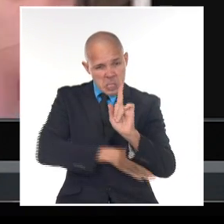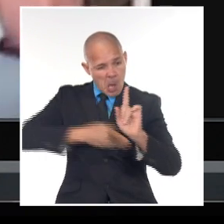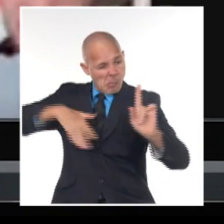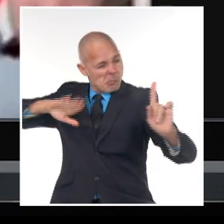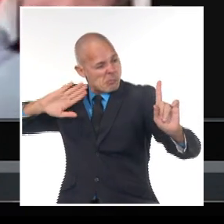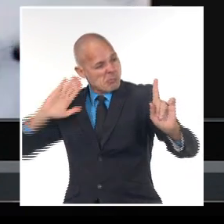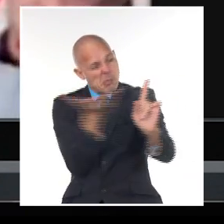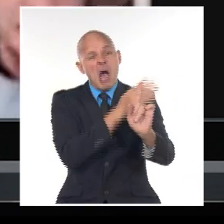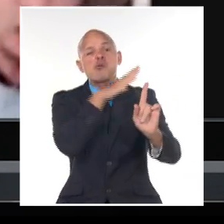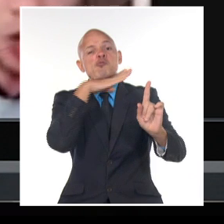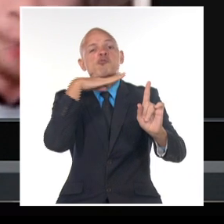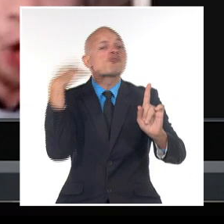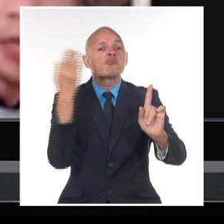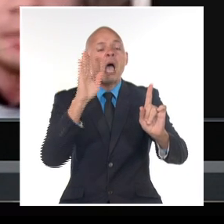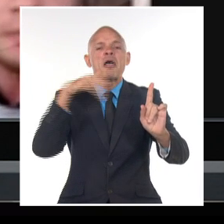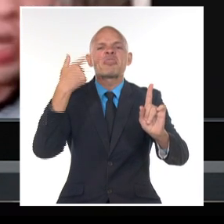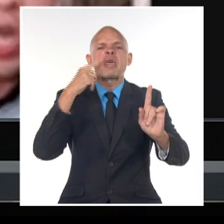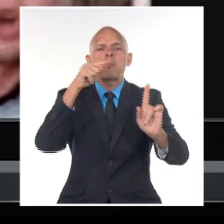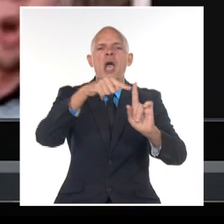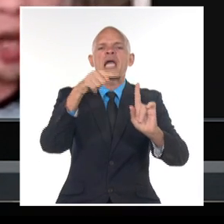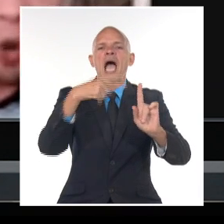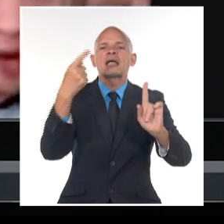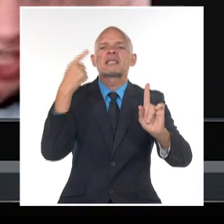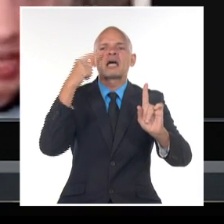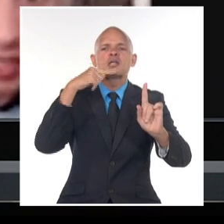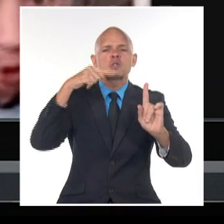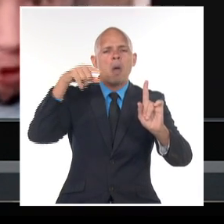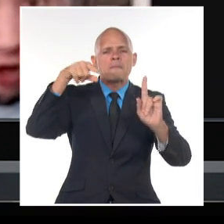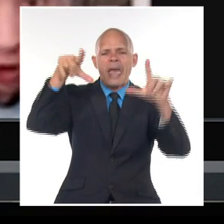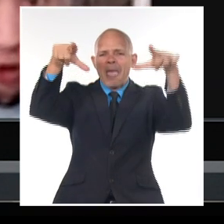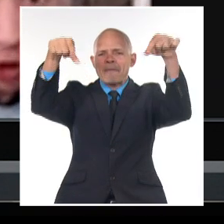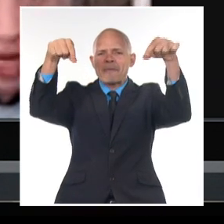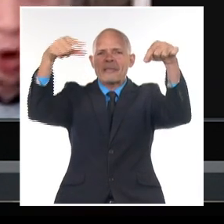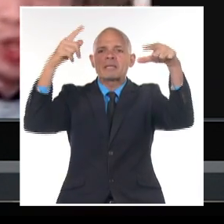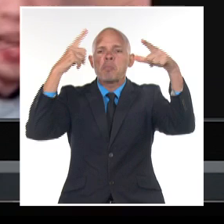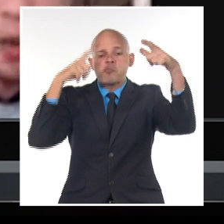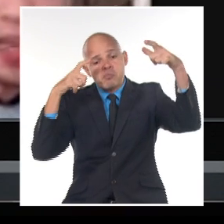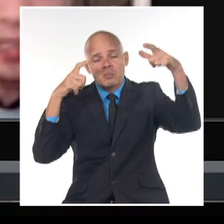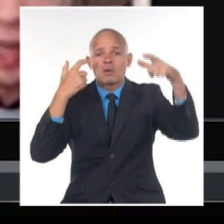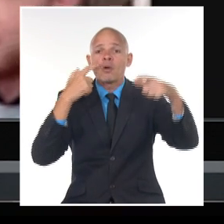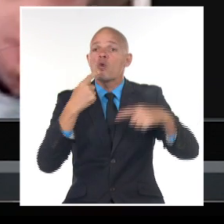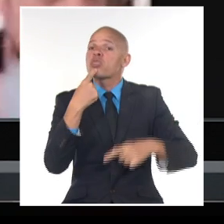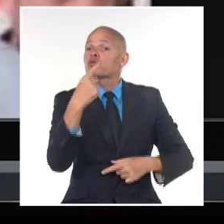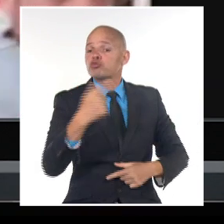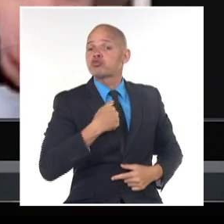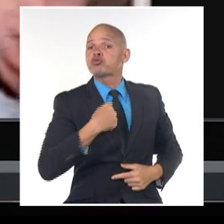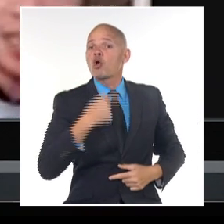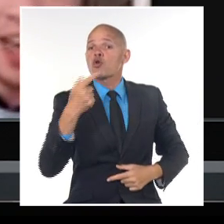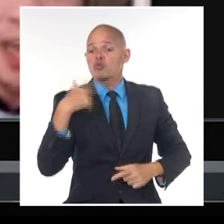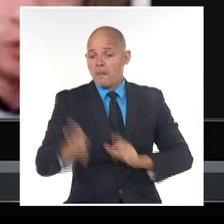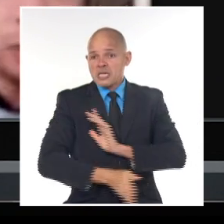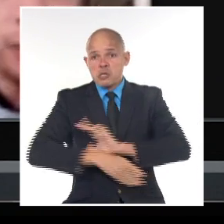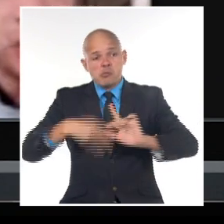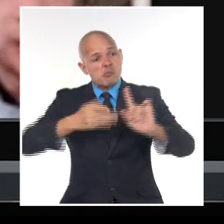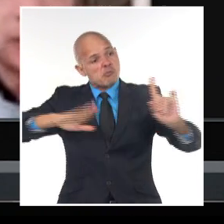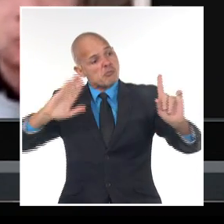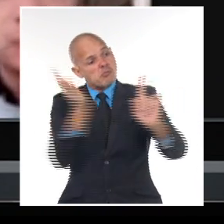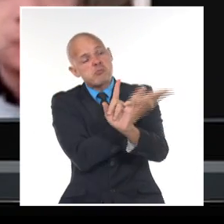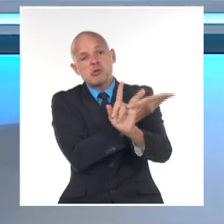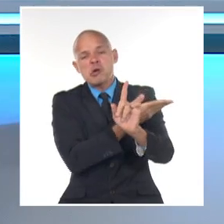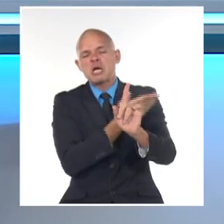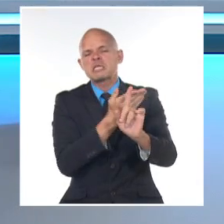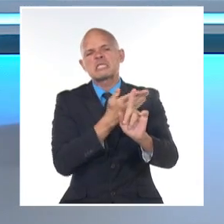si después la puedes poner en el tendero eléctrico, la pone. Coges un machete, lo coge, lo digo yo, y le corta la cabeza. Ya sea que ponerse sangriento, vamos a ponernos